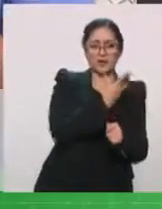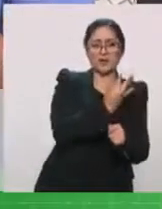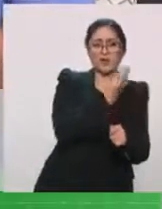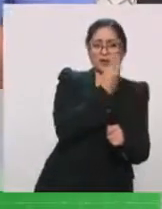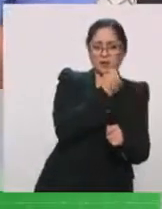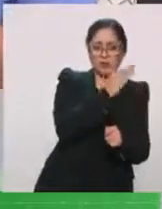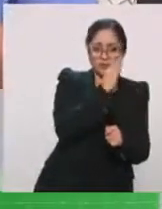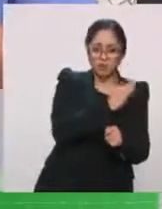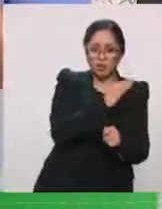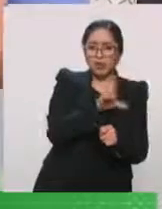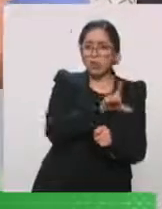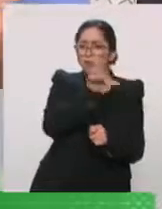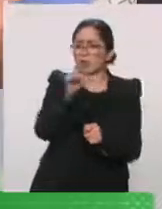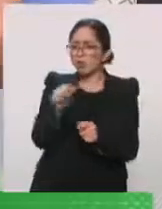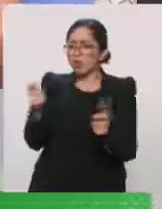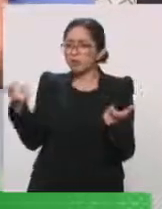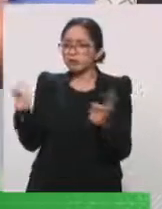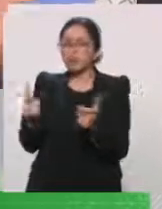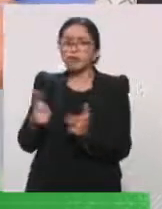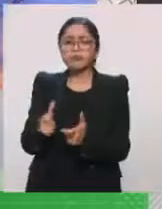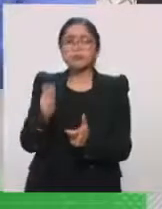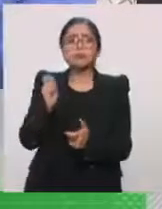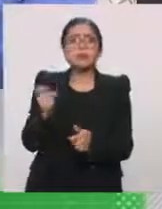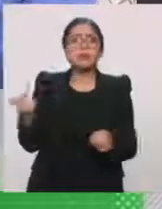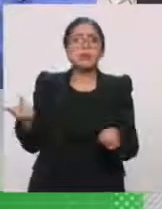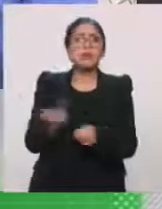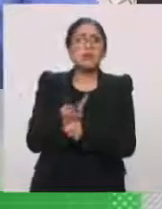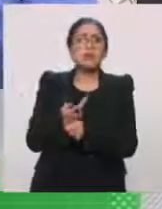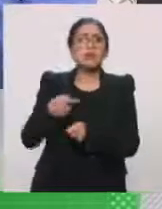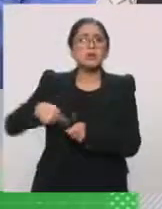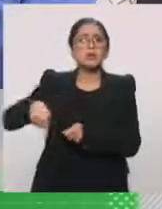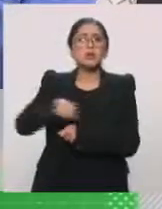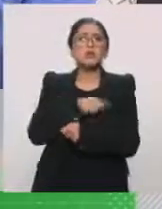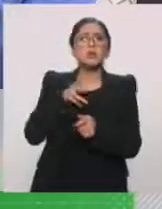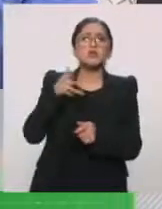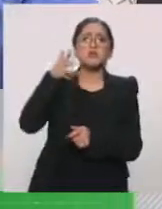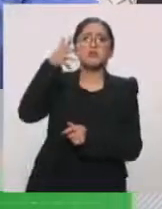que podíamos vivir nosotros de manera negativa?